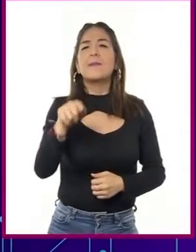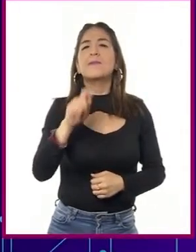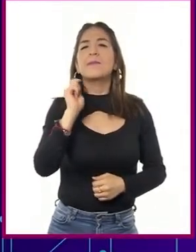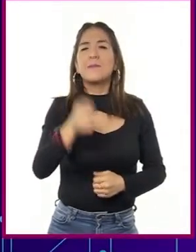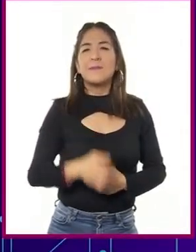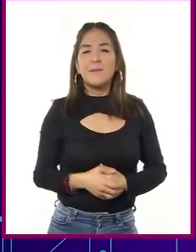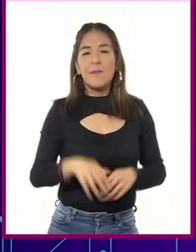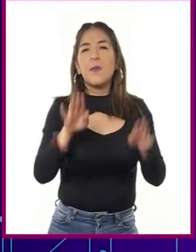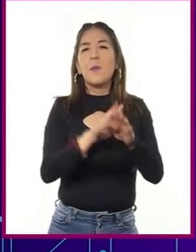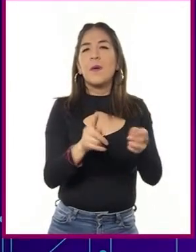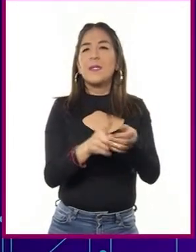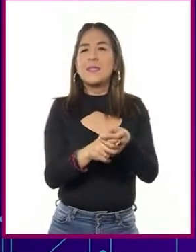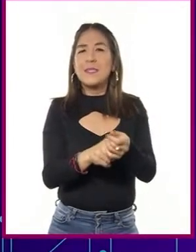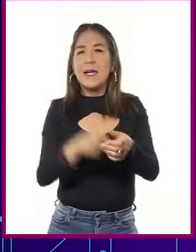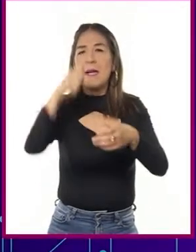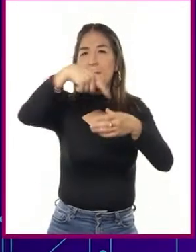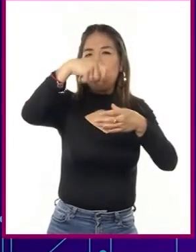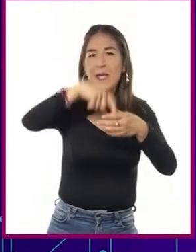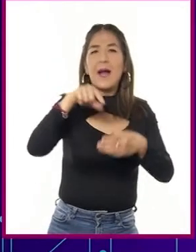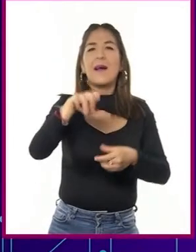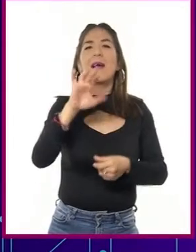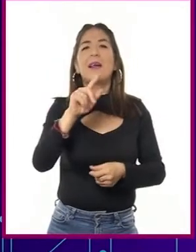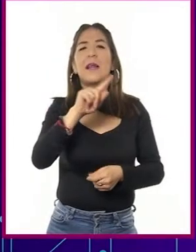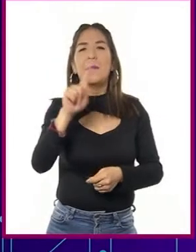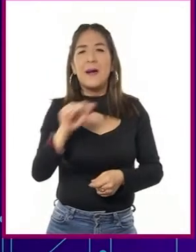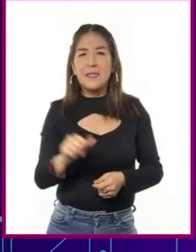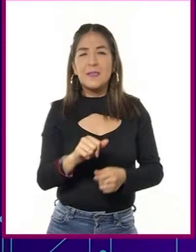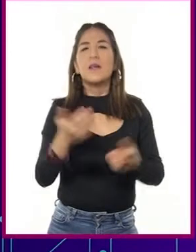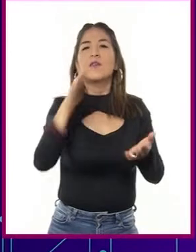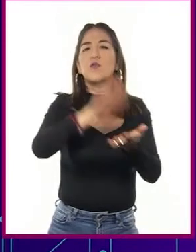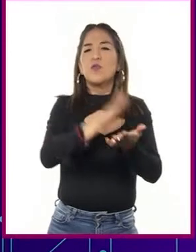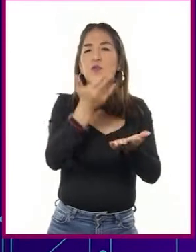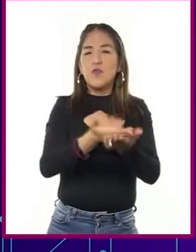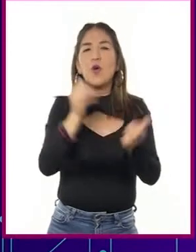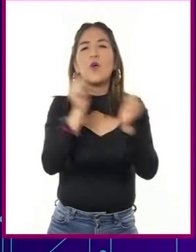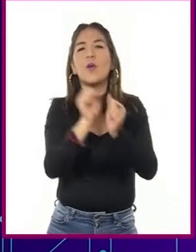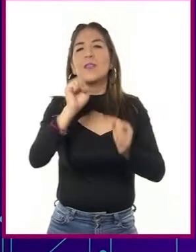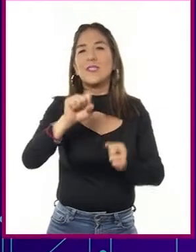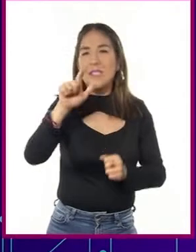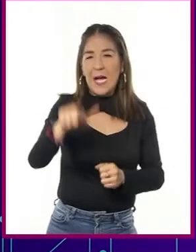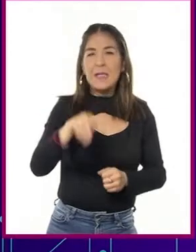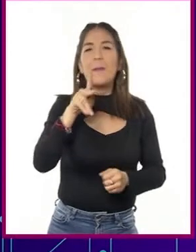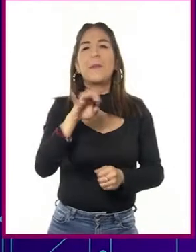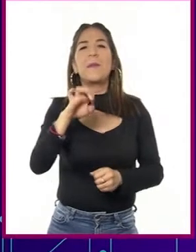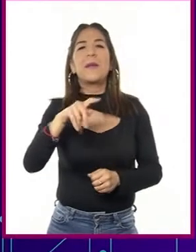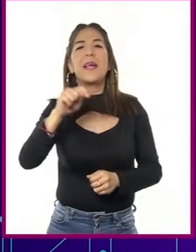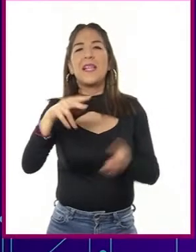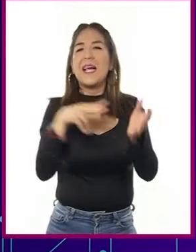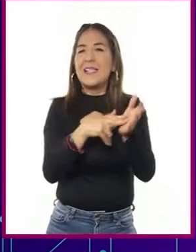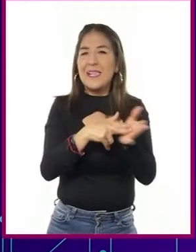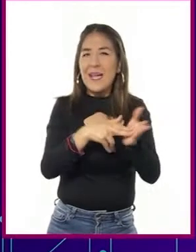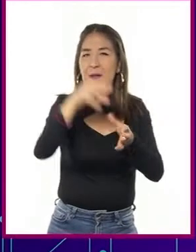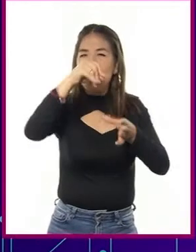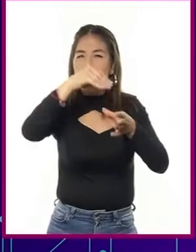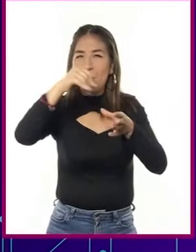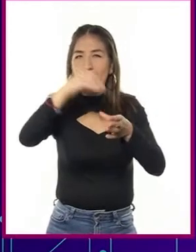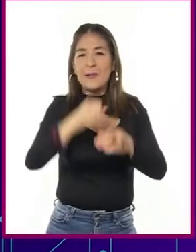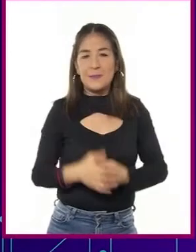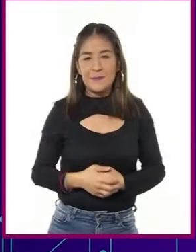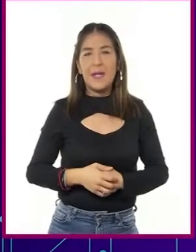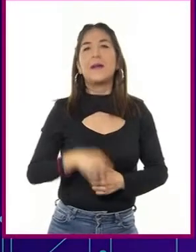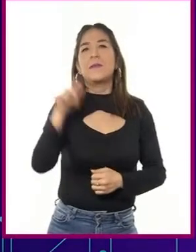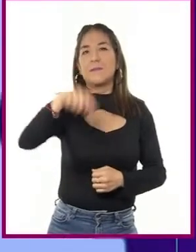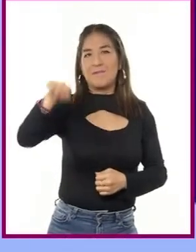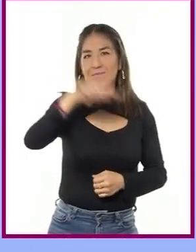unas semillas de calabaza tostadas y sazonadas con un poco de sal y pimienta? No cabe duda que el